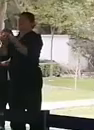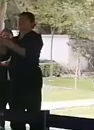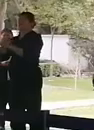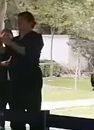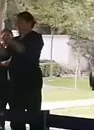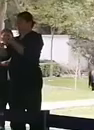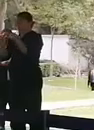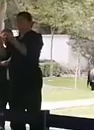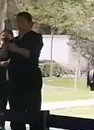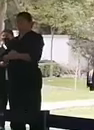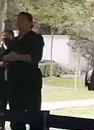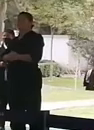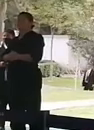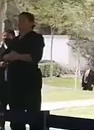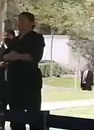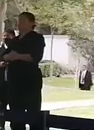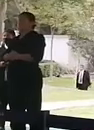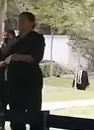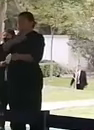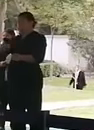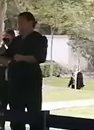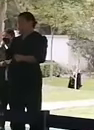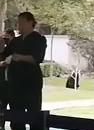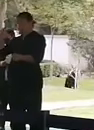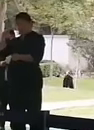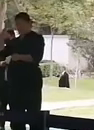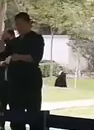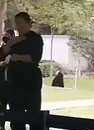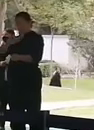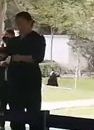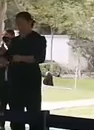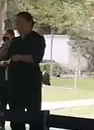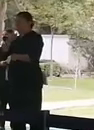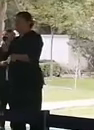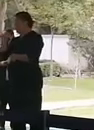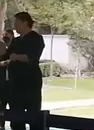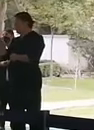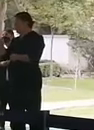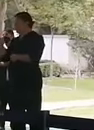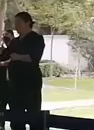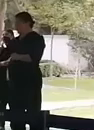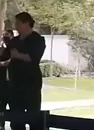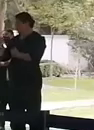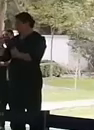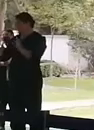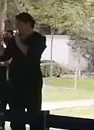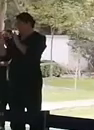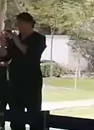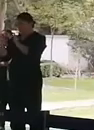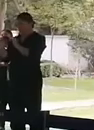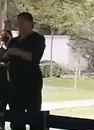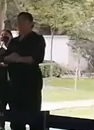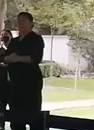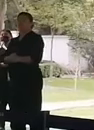el presidente Biden, el presidente López Obrador, el día 12 de diciembre en la Casa Blanca hicimos una